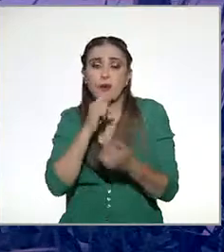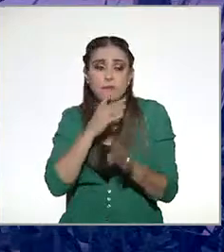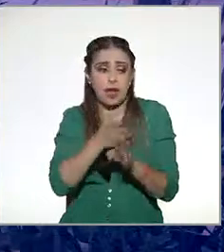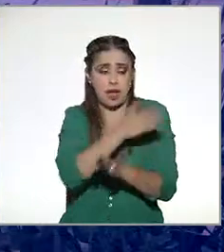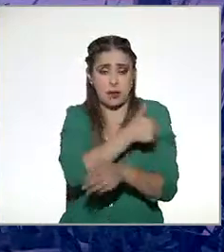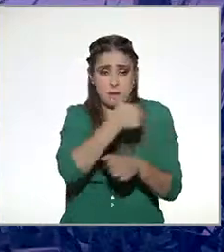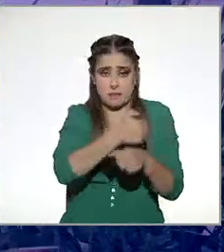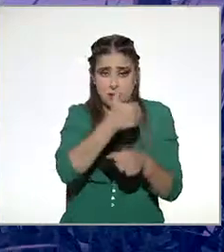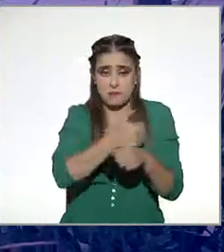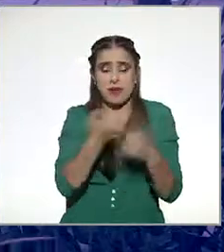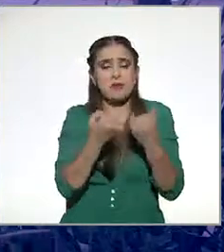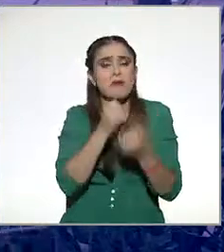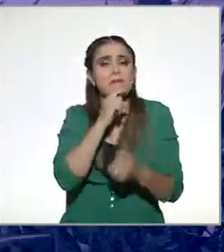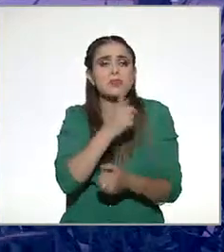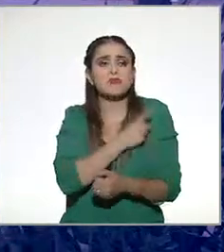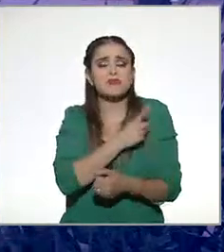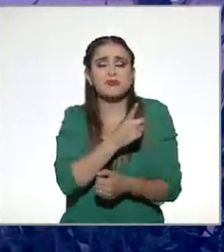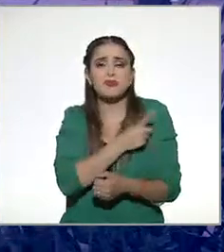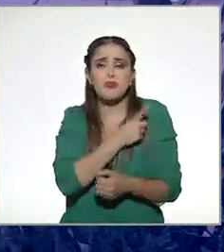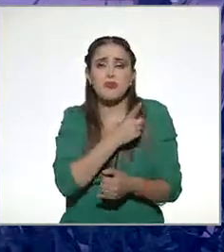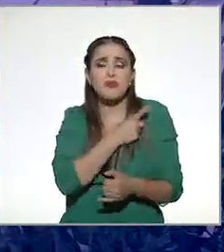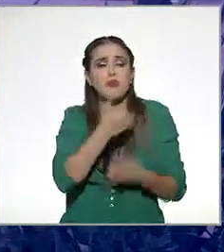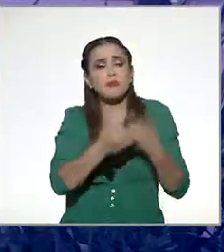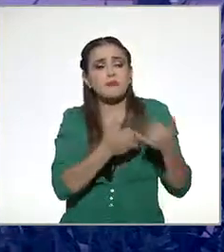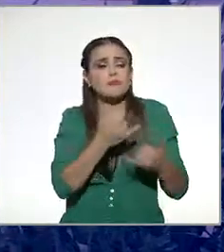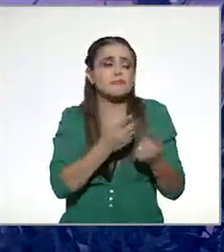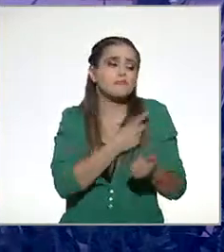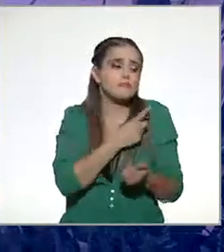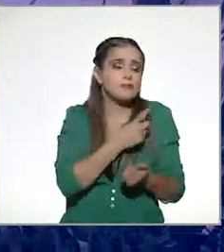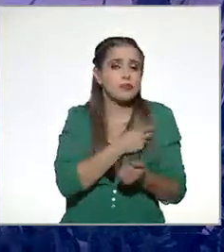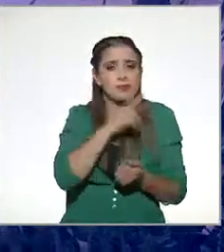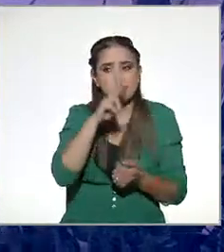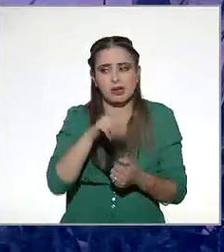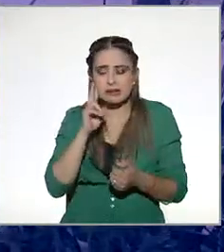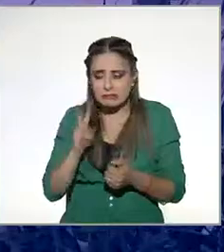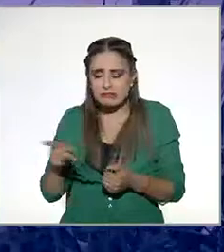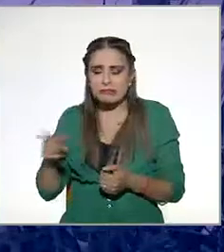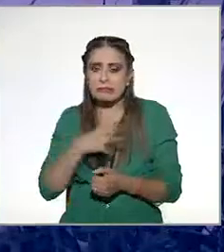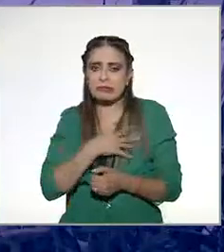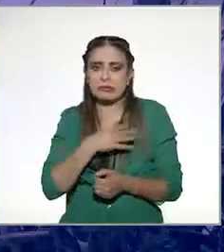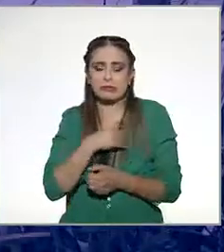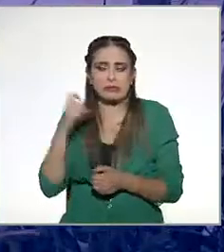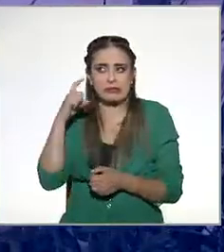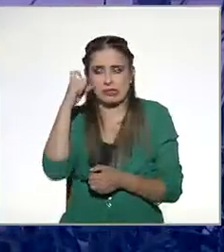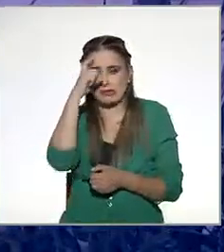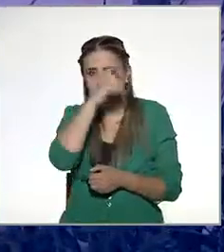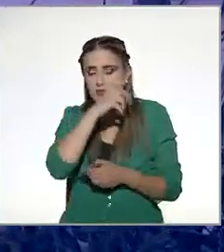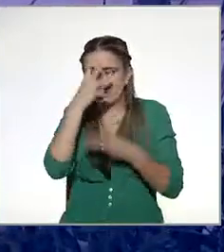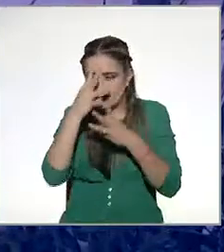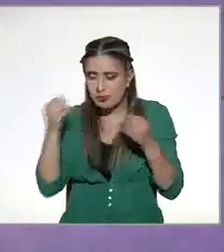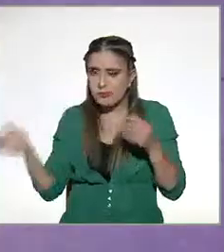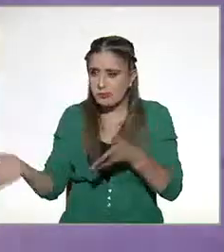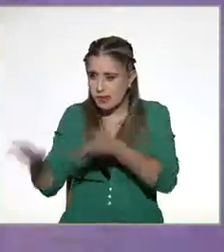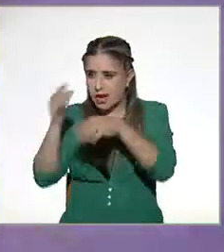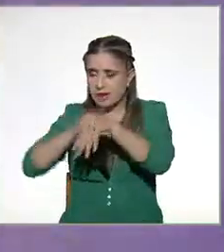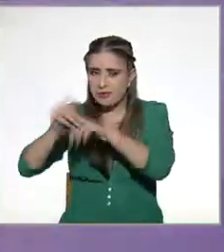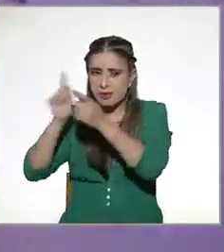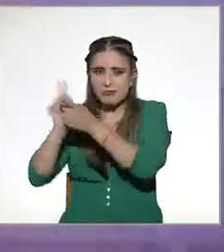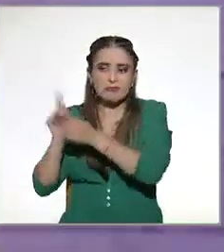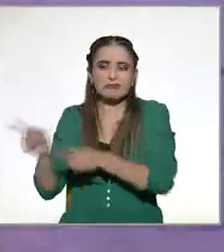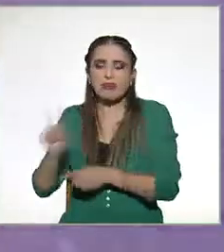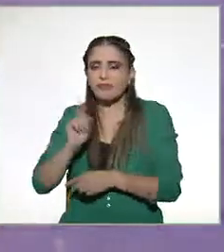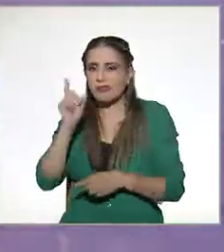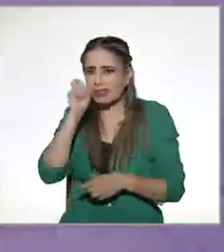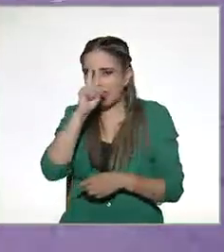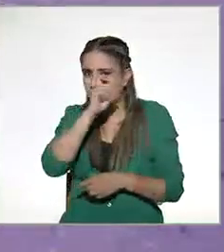eso, entonces sí le ha costado también mucho trabajo superar esa parte. Pues mi